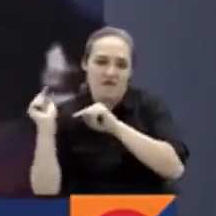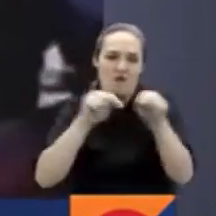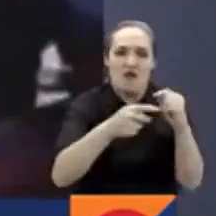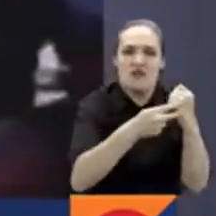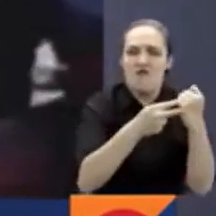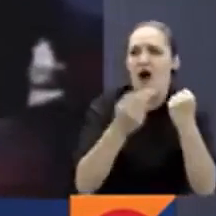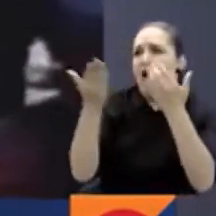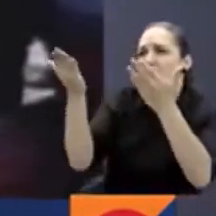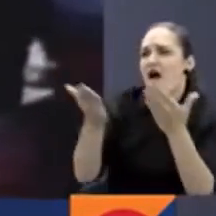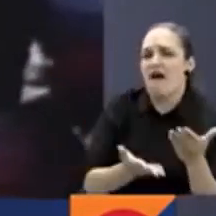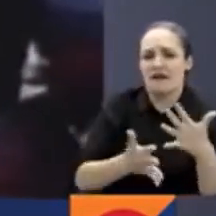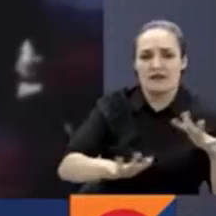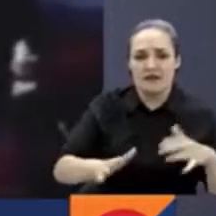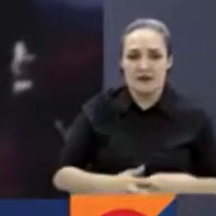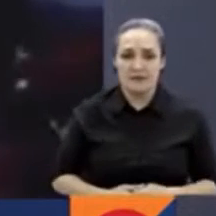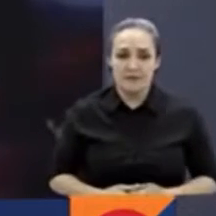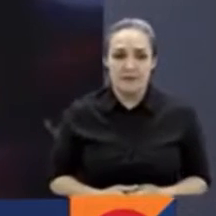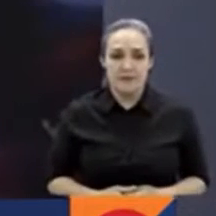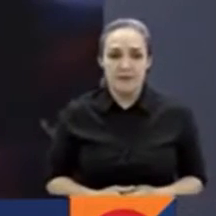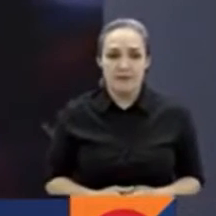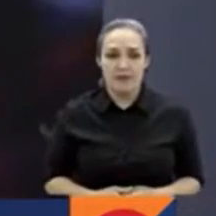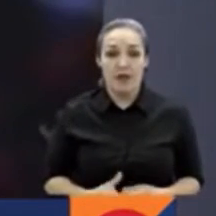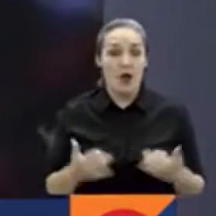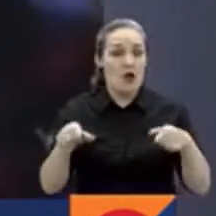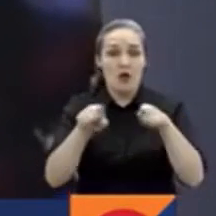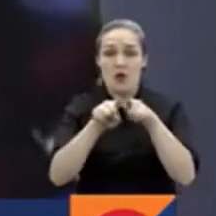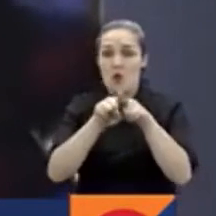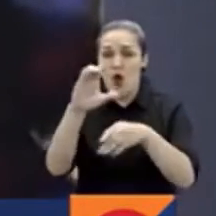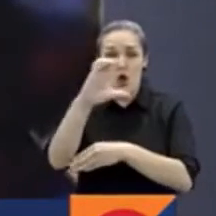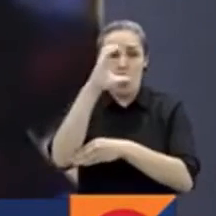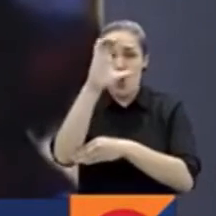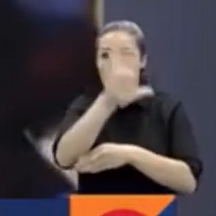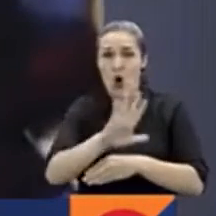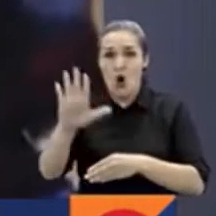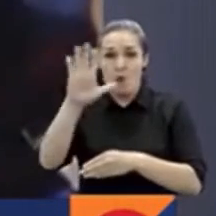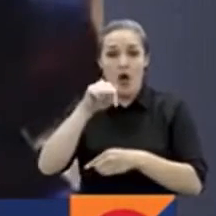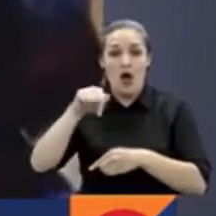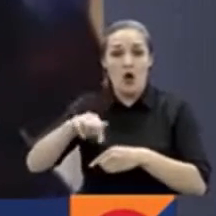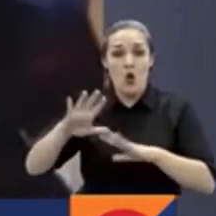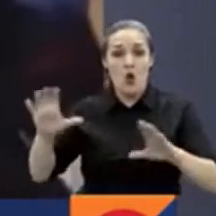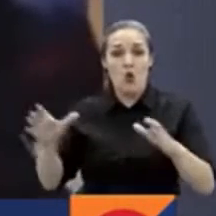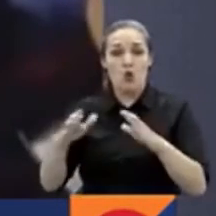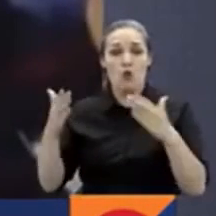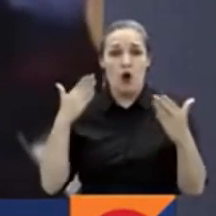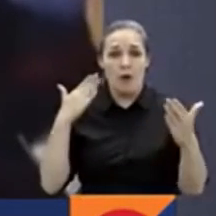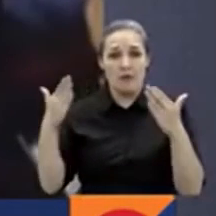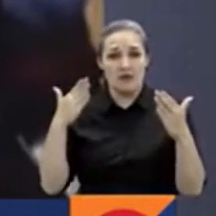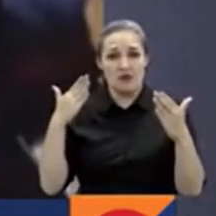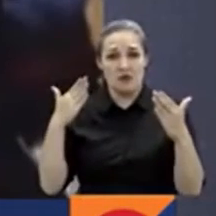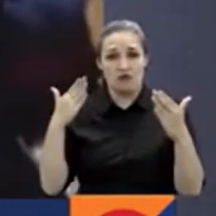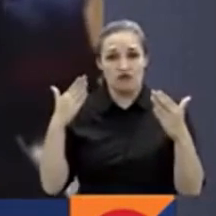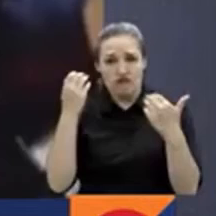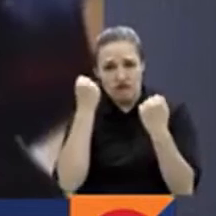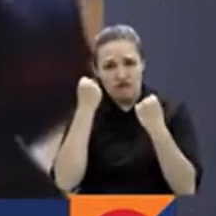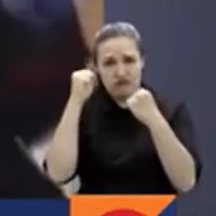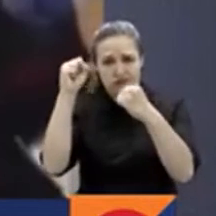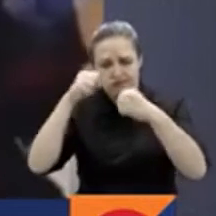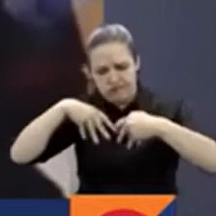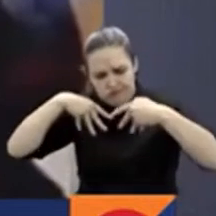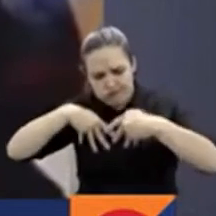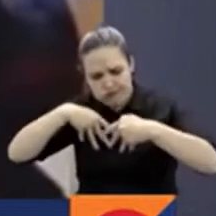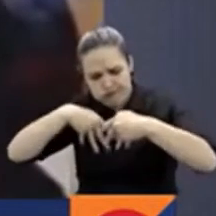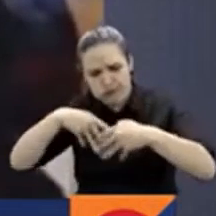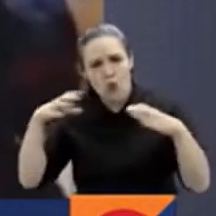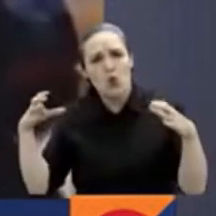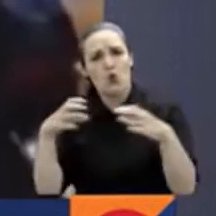hubo efectivamente, como ocurre en muchas partes del país, una movilización social de campesinos. Esa movilización social de